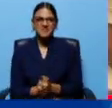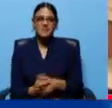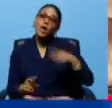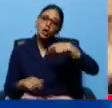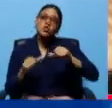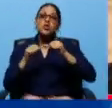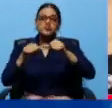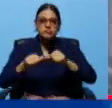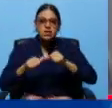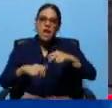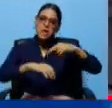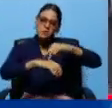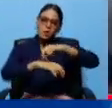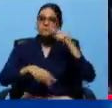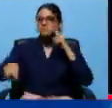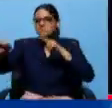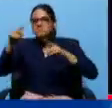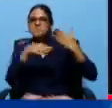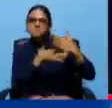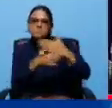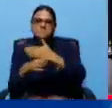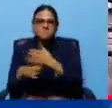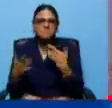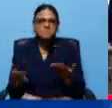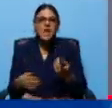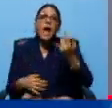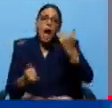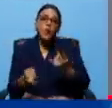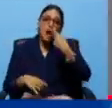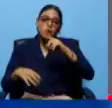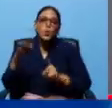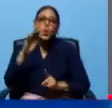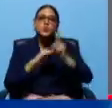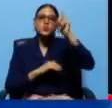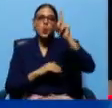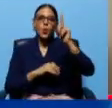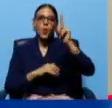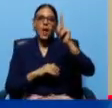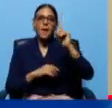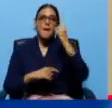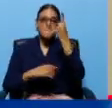Seguimos el recorrido, entonces. Vamos al primer piso, presidente.